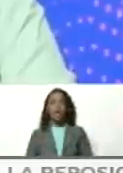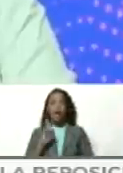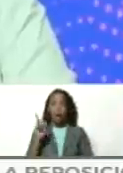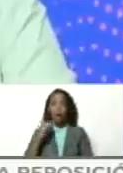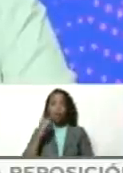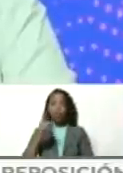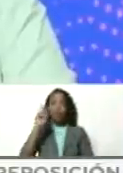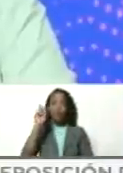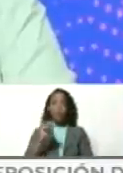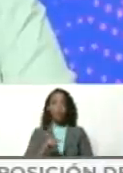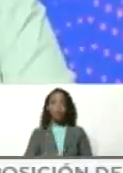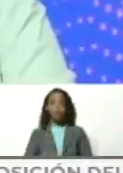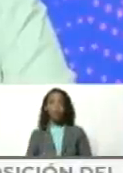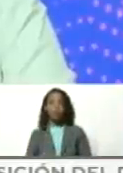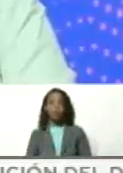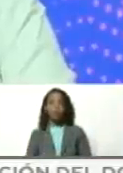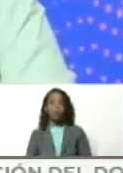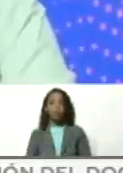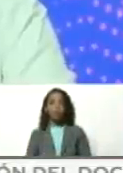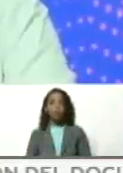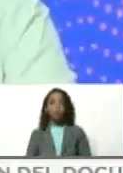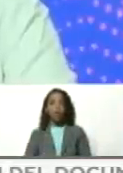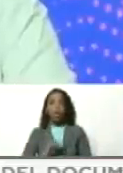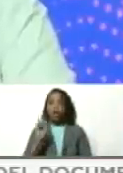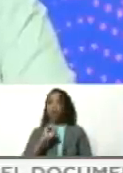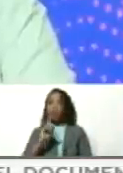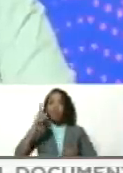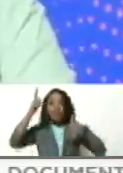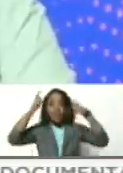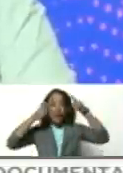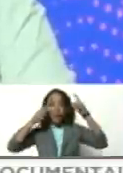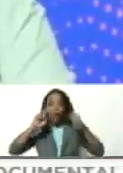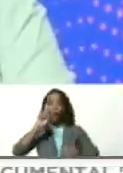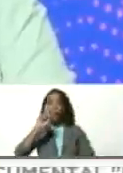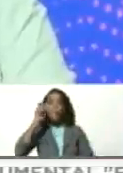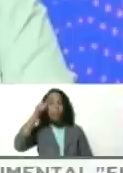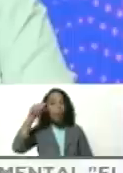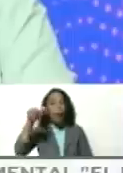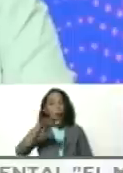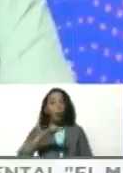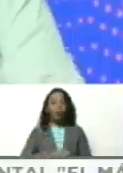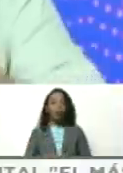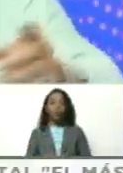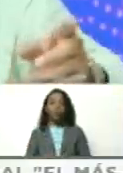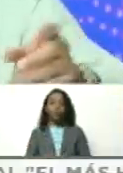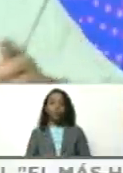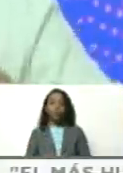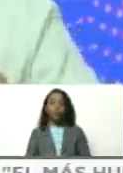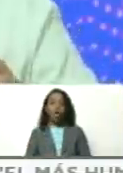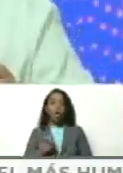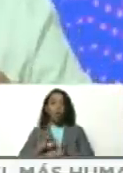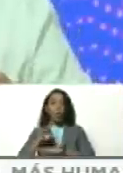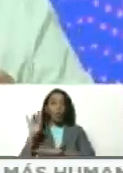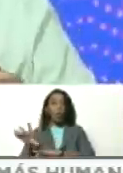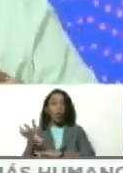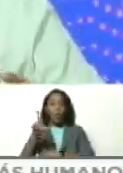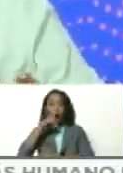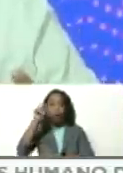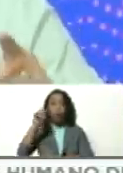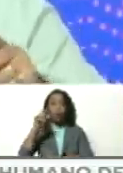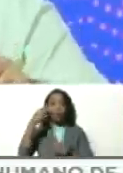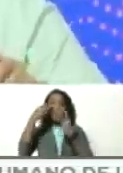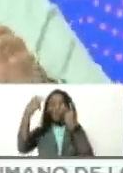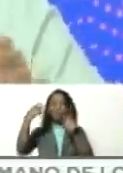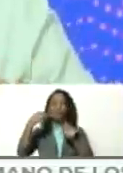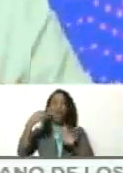también, no es Chávez, es un pueblo. Y cuando dejó a Maduro, le vieron